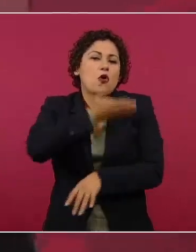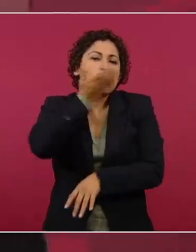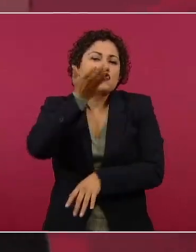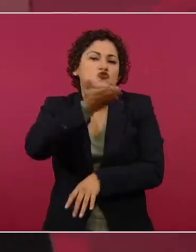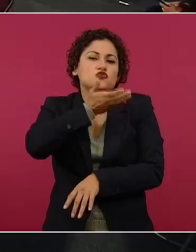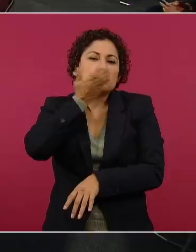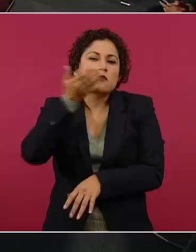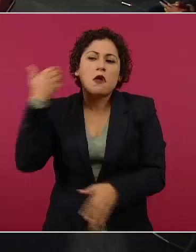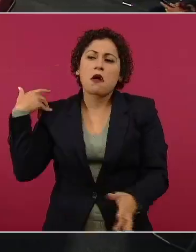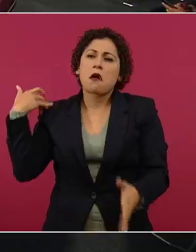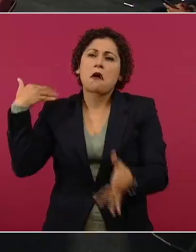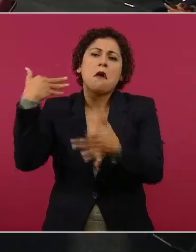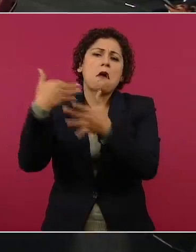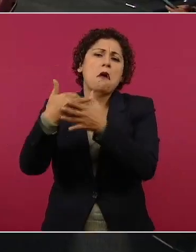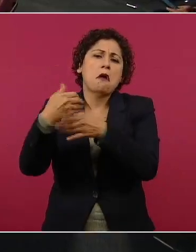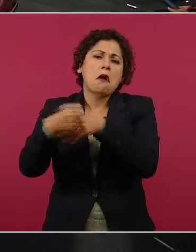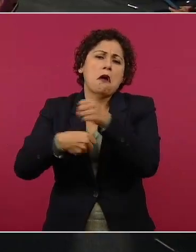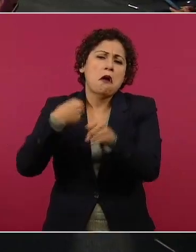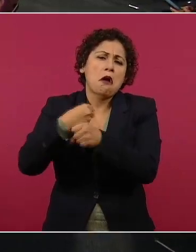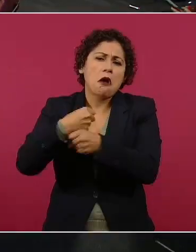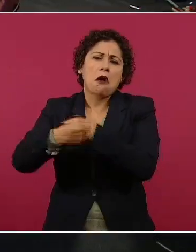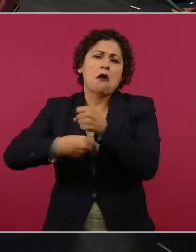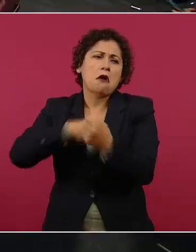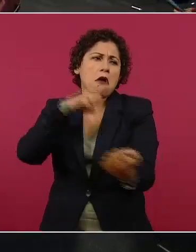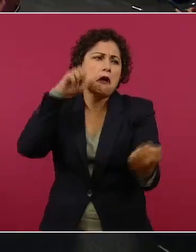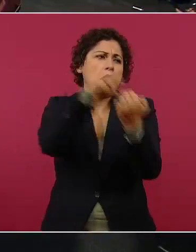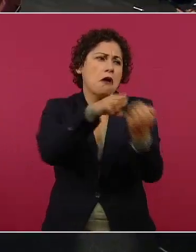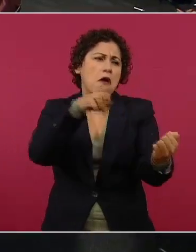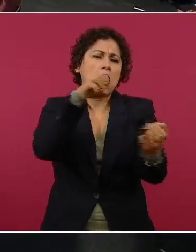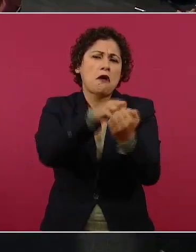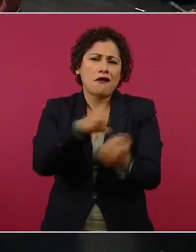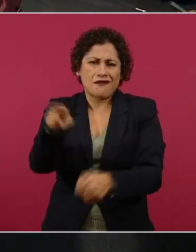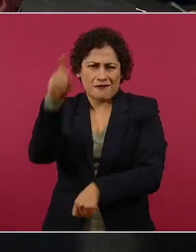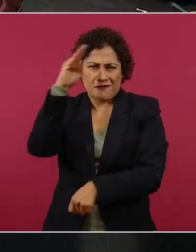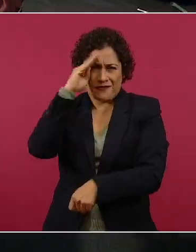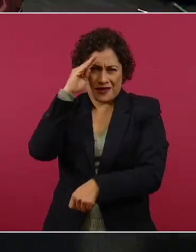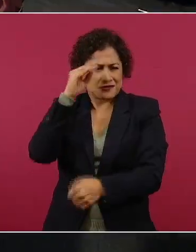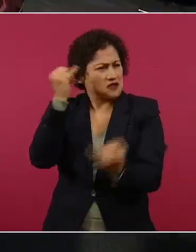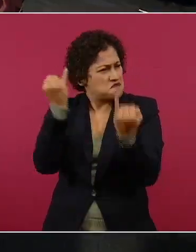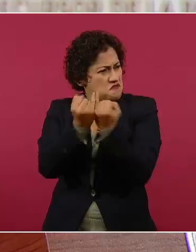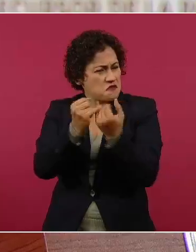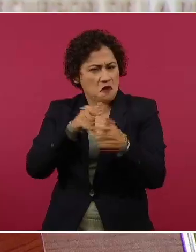Piensan que pueden seguir haciendo lo mismo. Además,